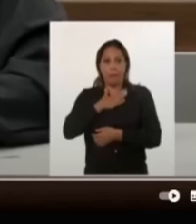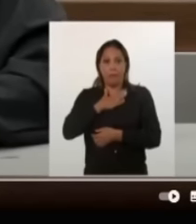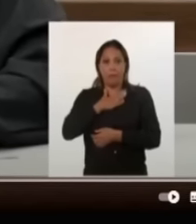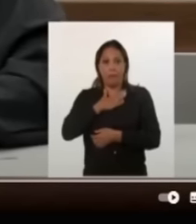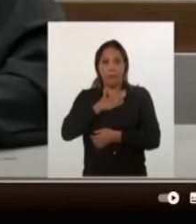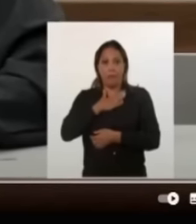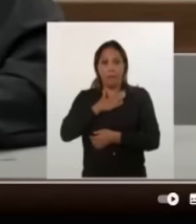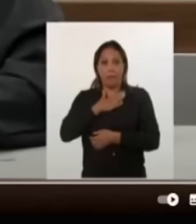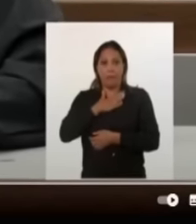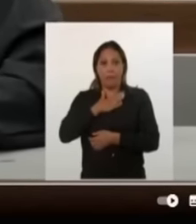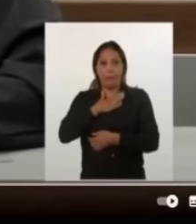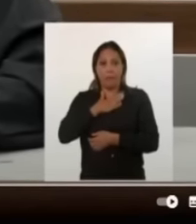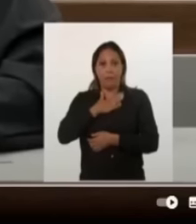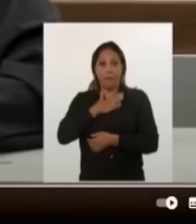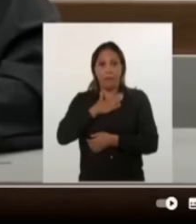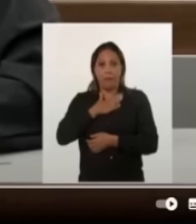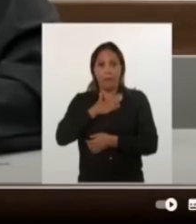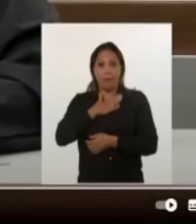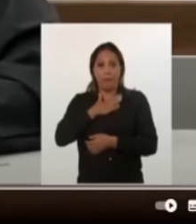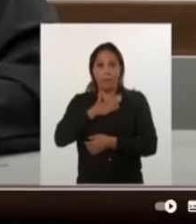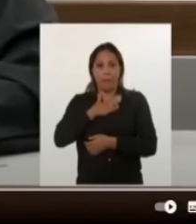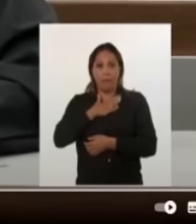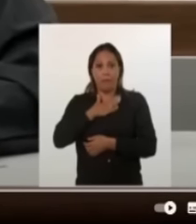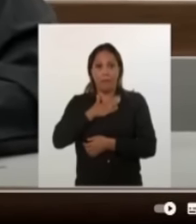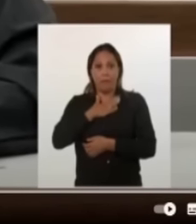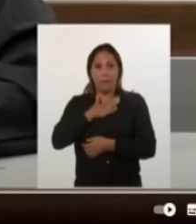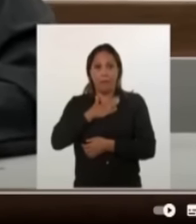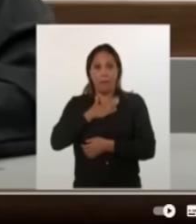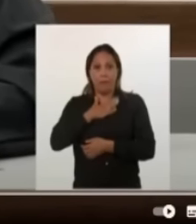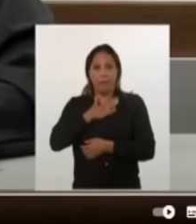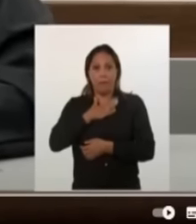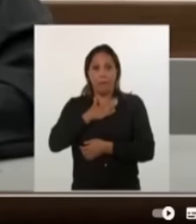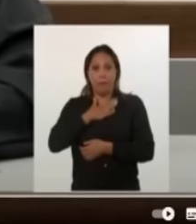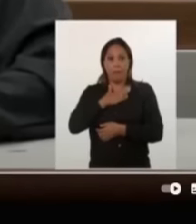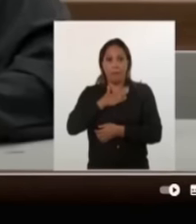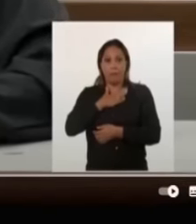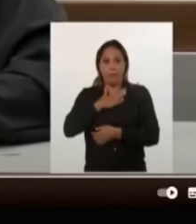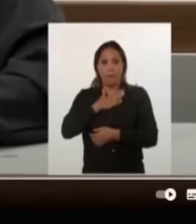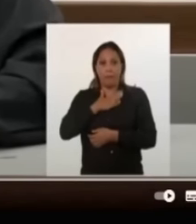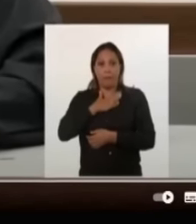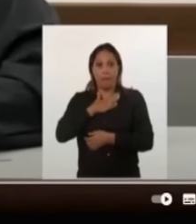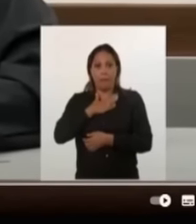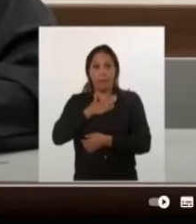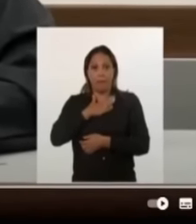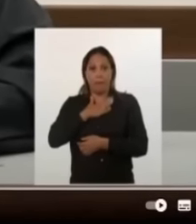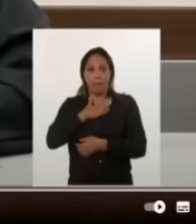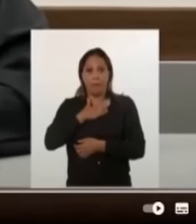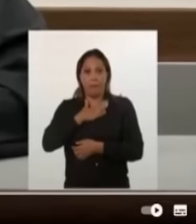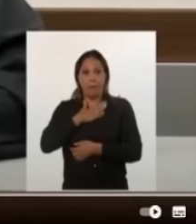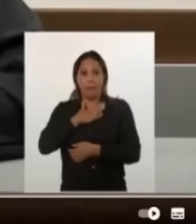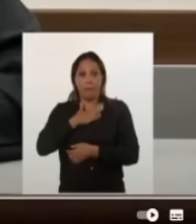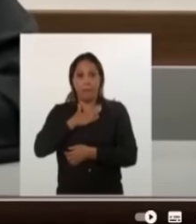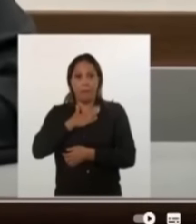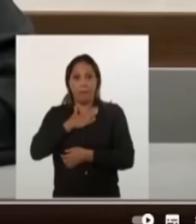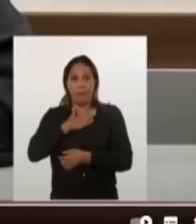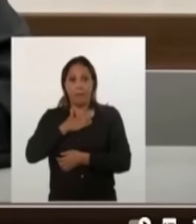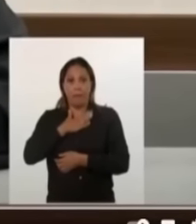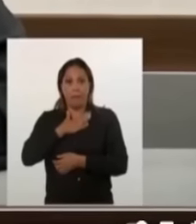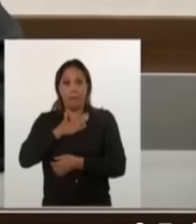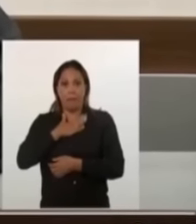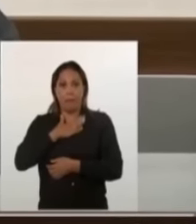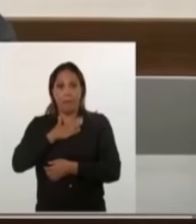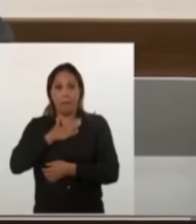decir el propio pueblo de Cuba de alguna manera se ha metido en este problema no es culp de ellos no es un mal trabajo de ellos no